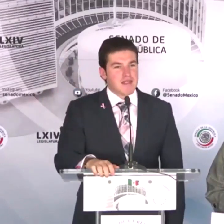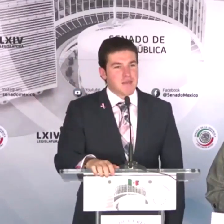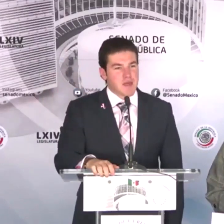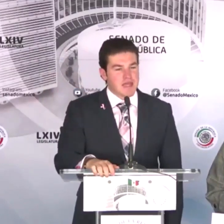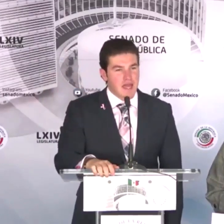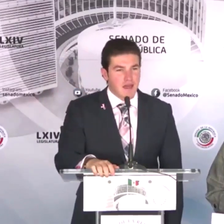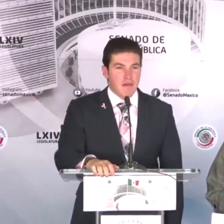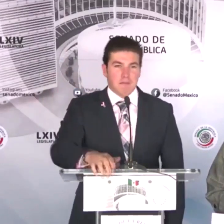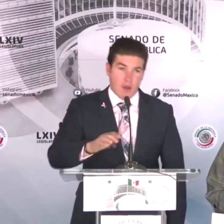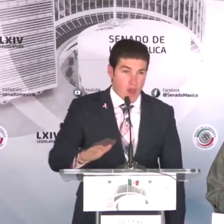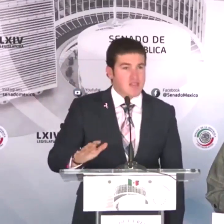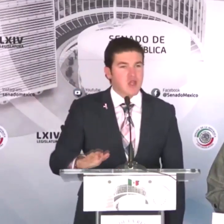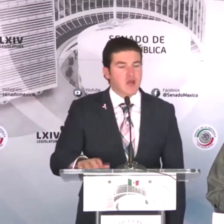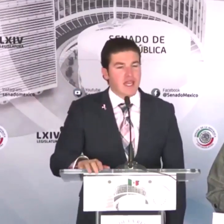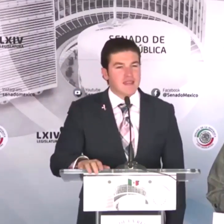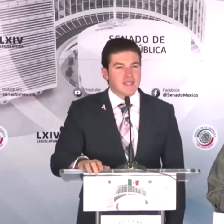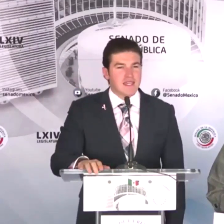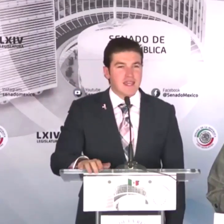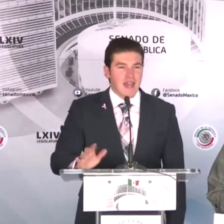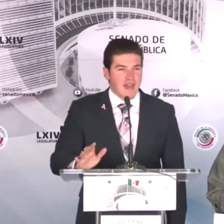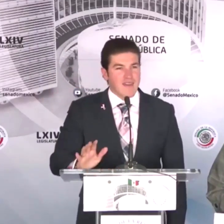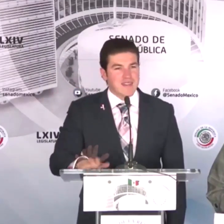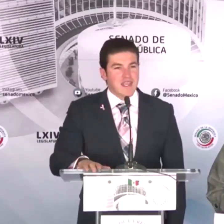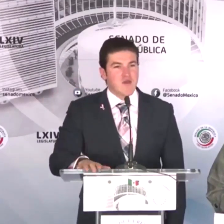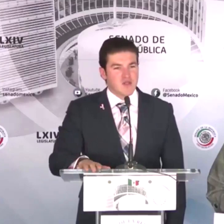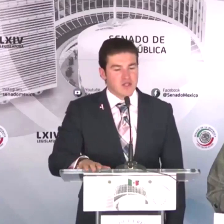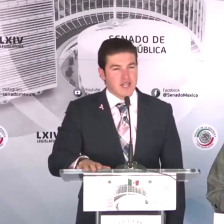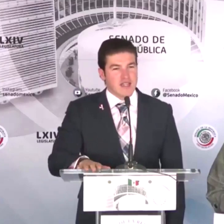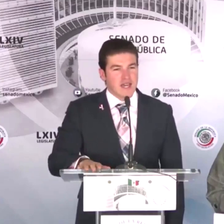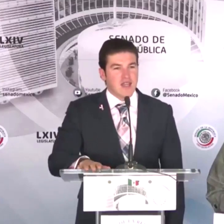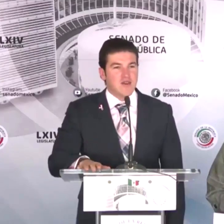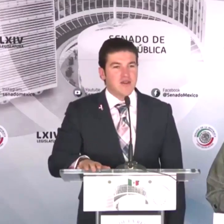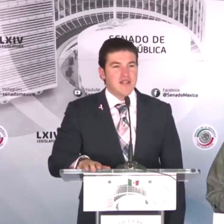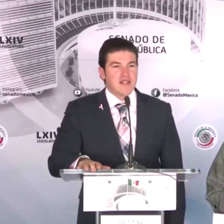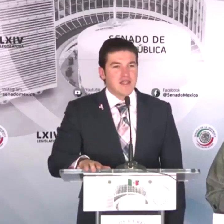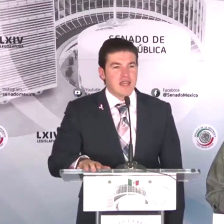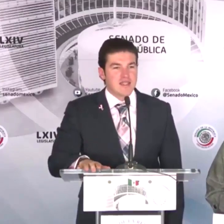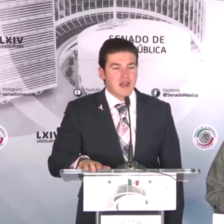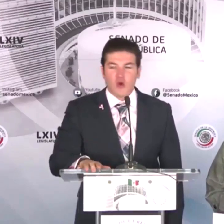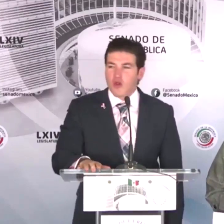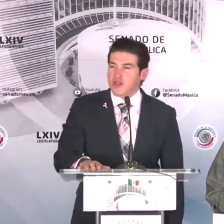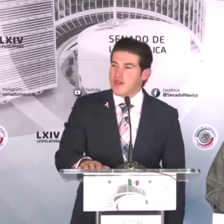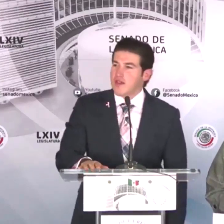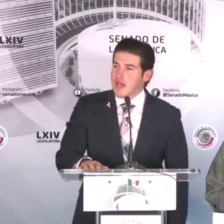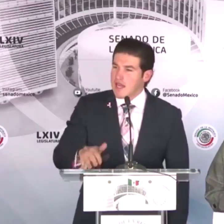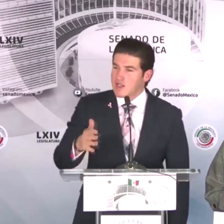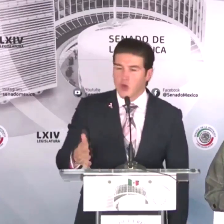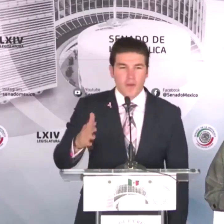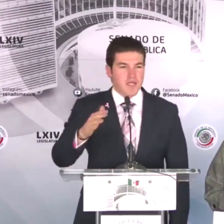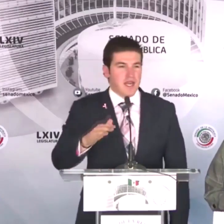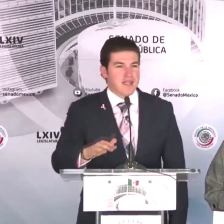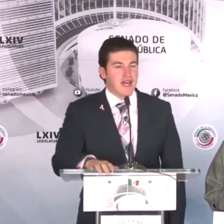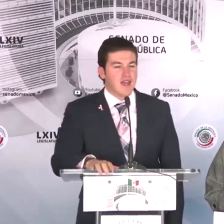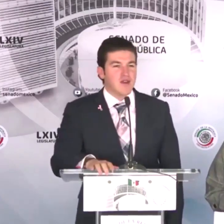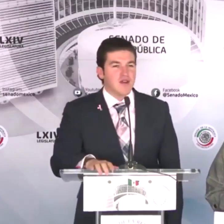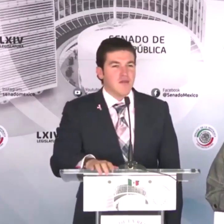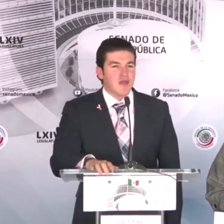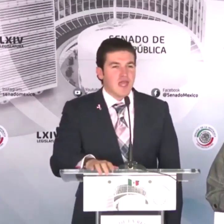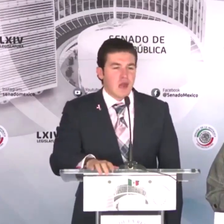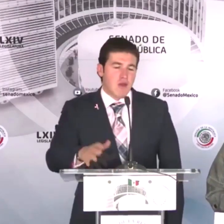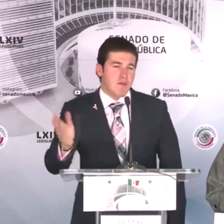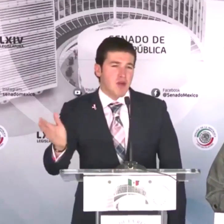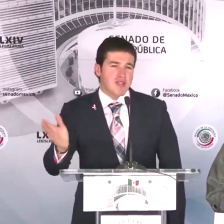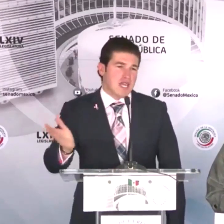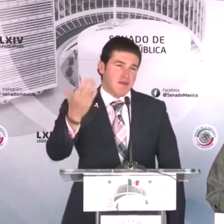precipitada. Pero ahí sí urgente a decir nuestro secretario de Salud, el subsecretario,